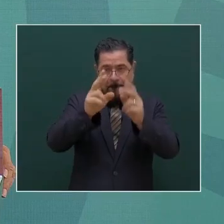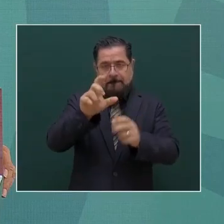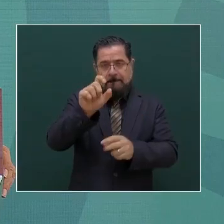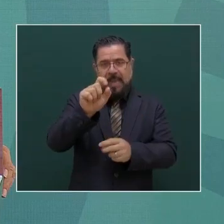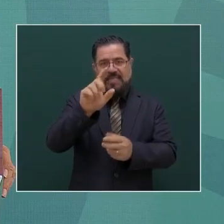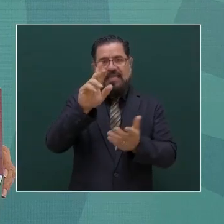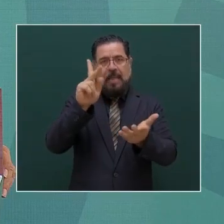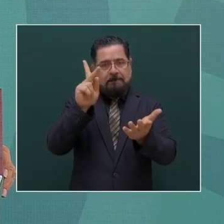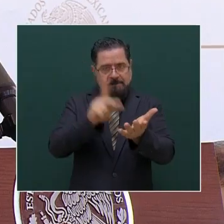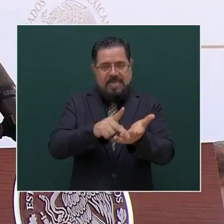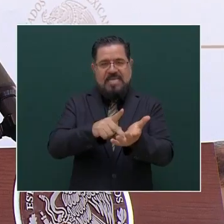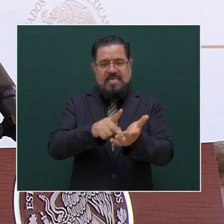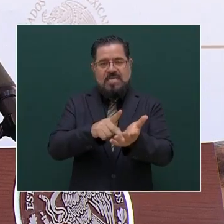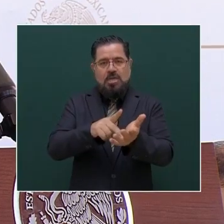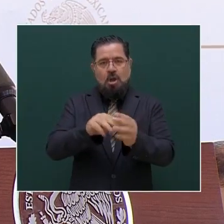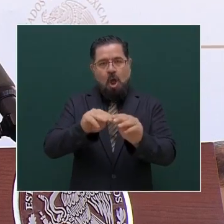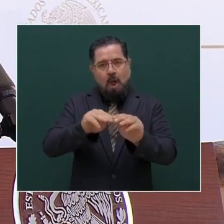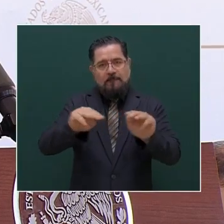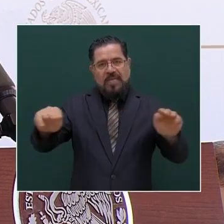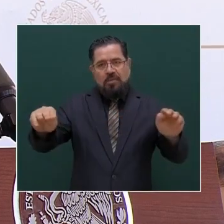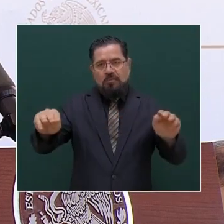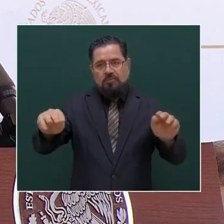de vías férreas,